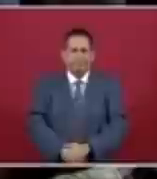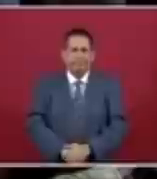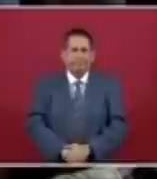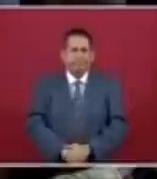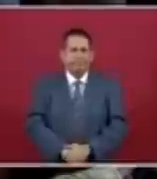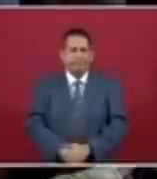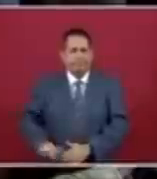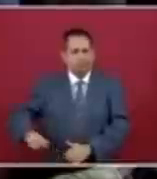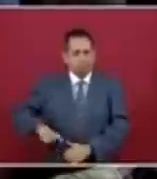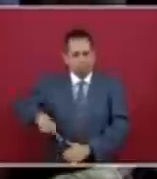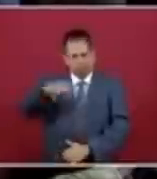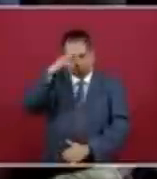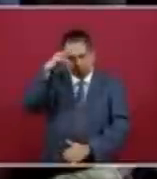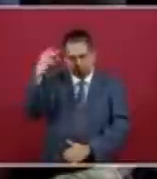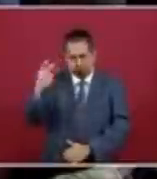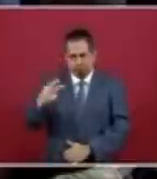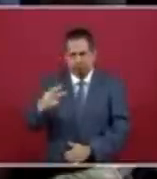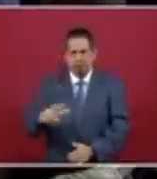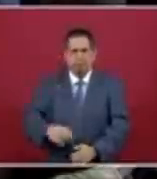Gobierno de México.